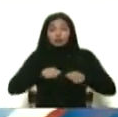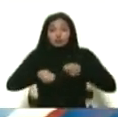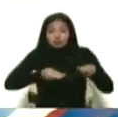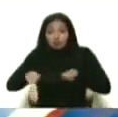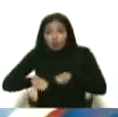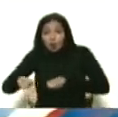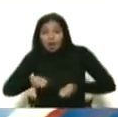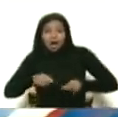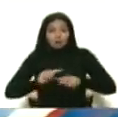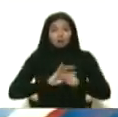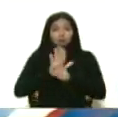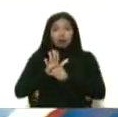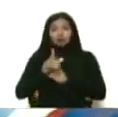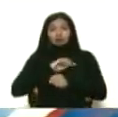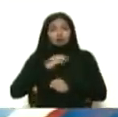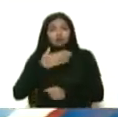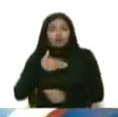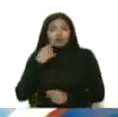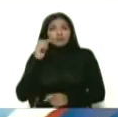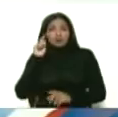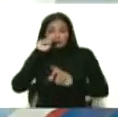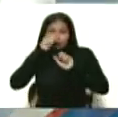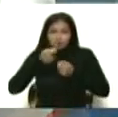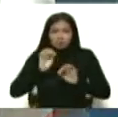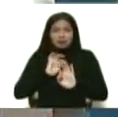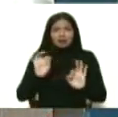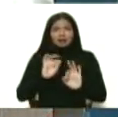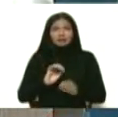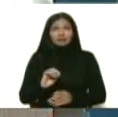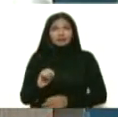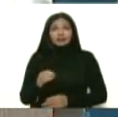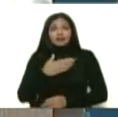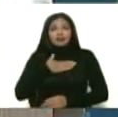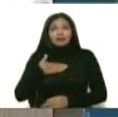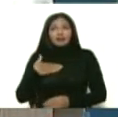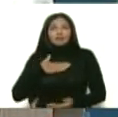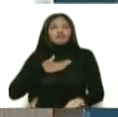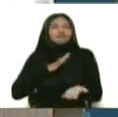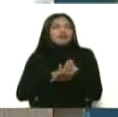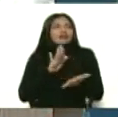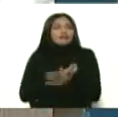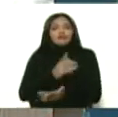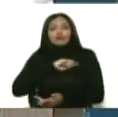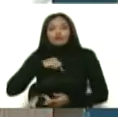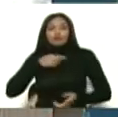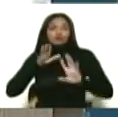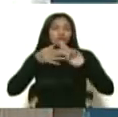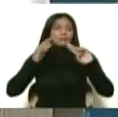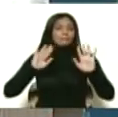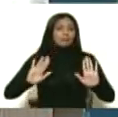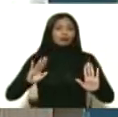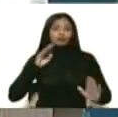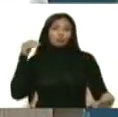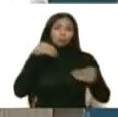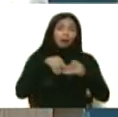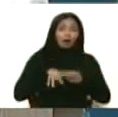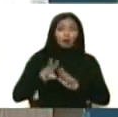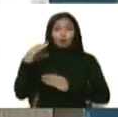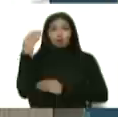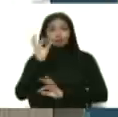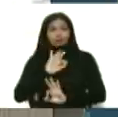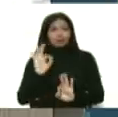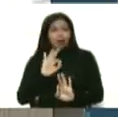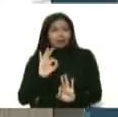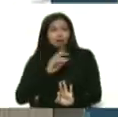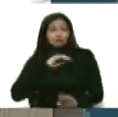Nosotros no queremos ni siquiera que nos reconozcan. Queremos que nos dejen en paz. Nosotros no nos metemos con Colombia.